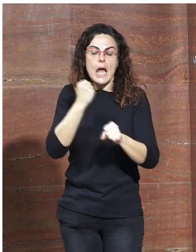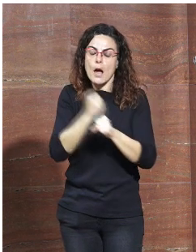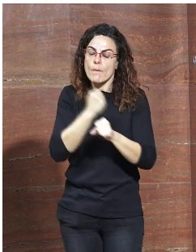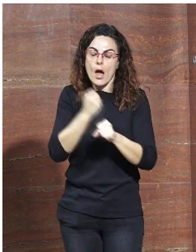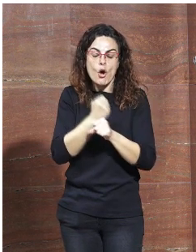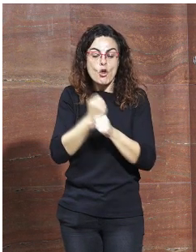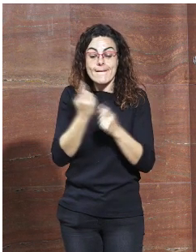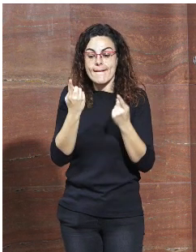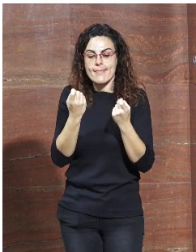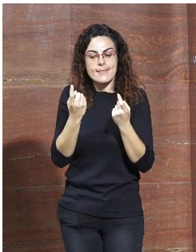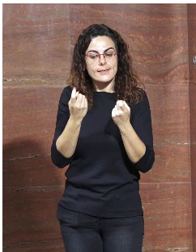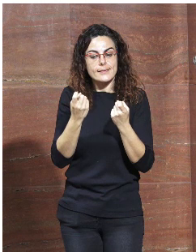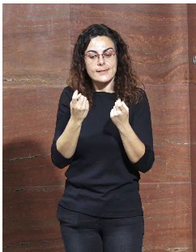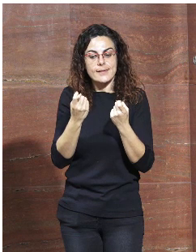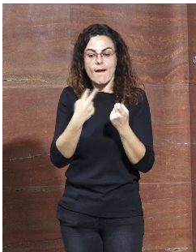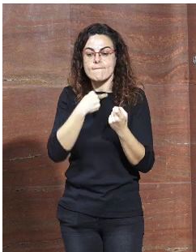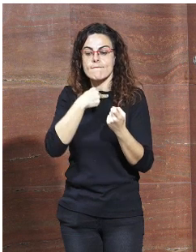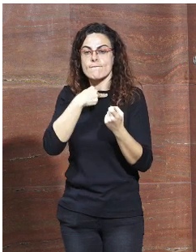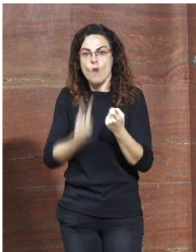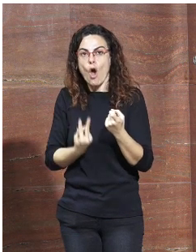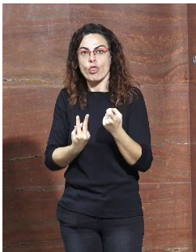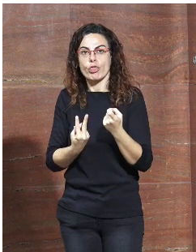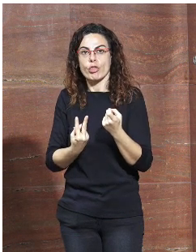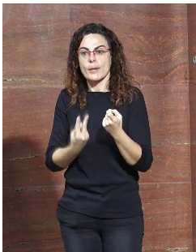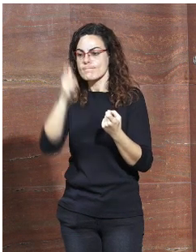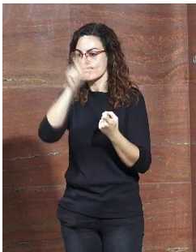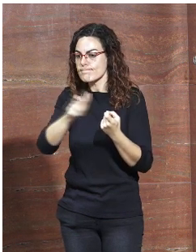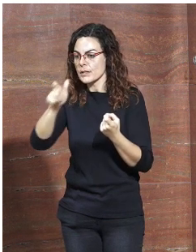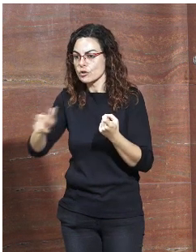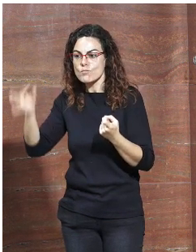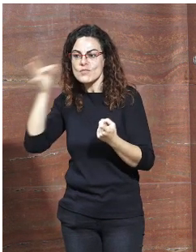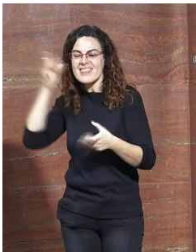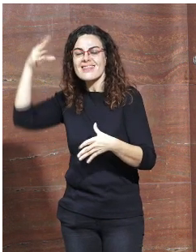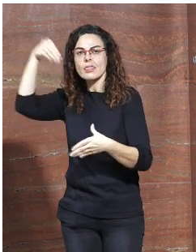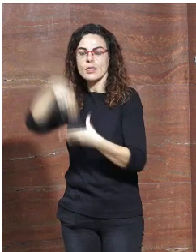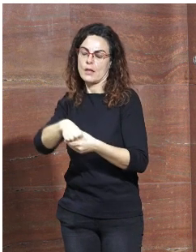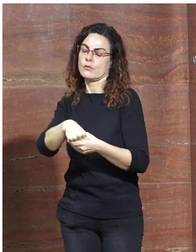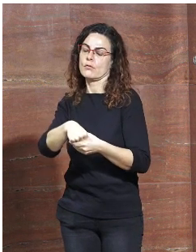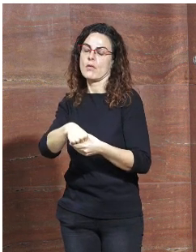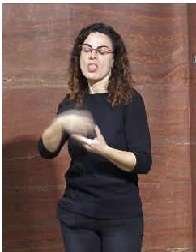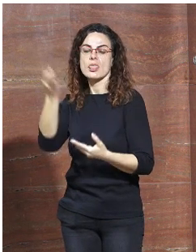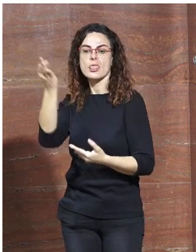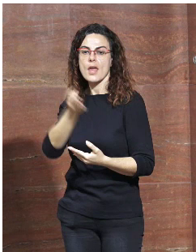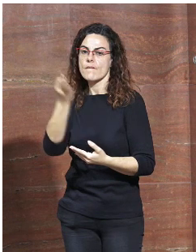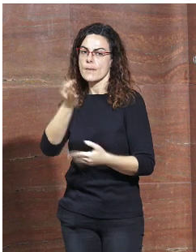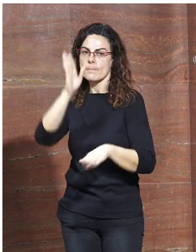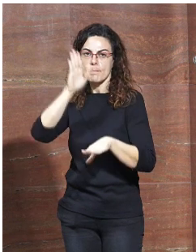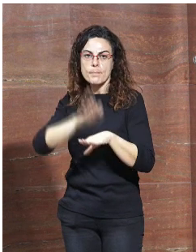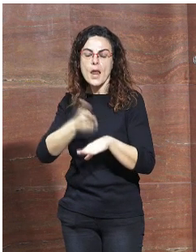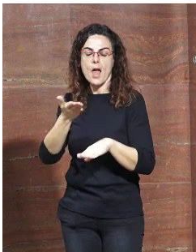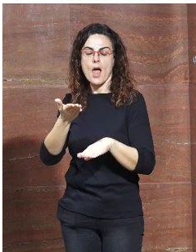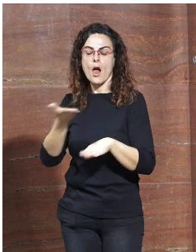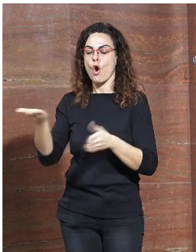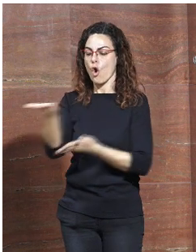sin la voz y la presencia de las mujeres que deben ayudar, deben